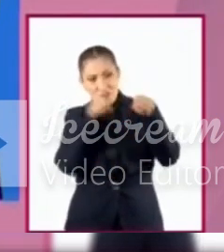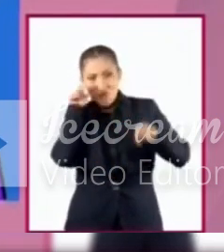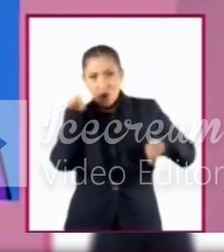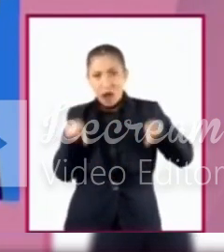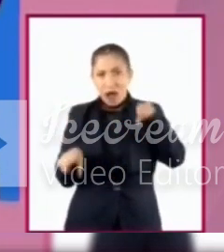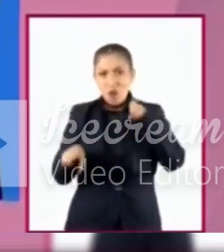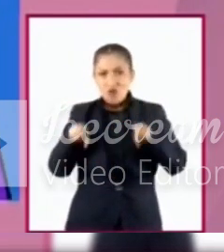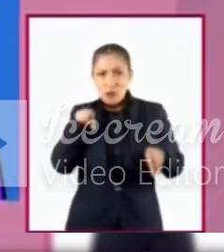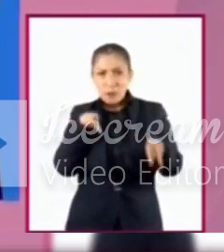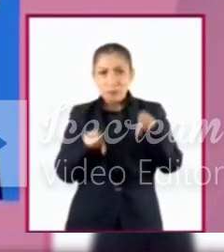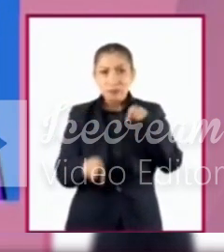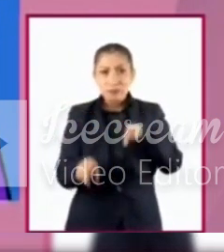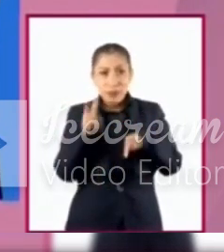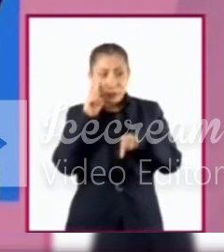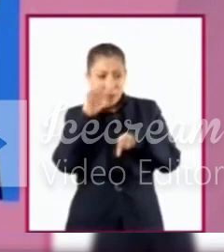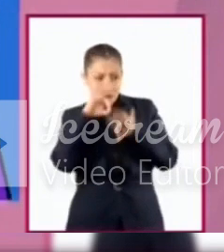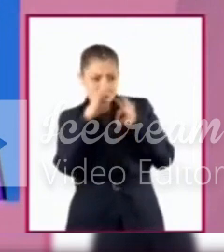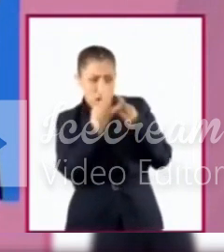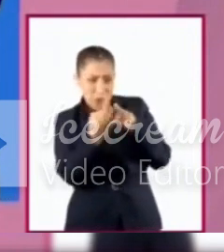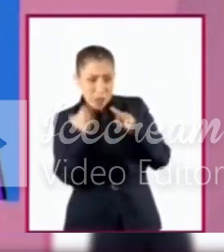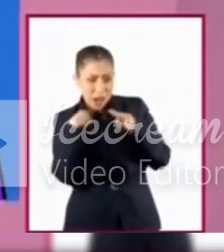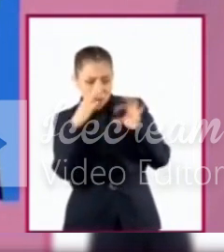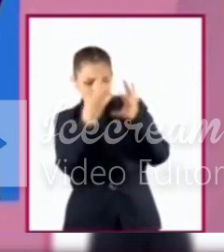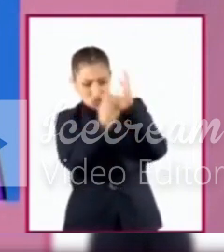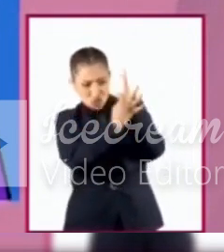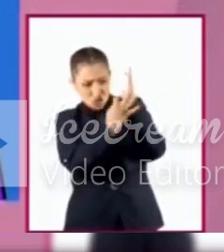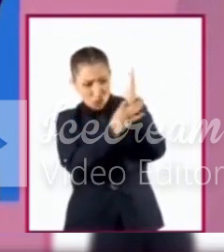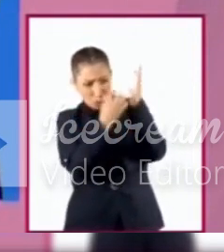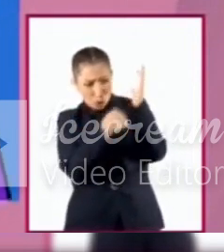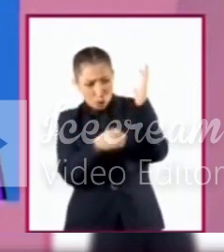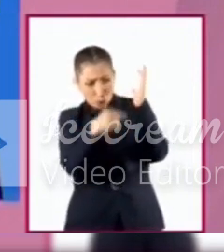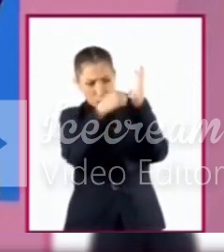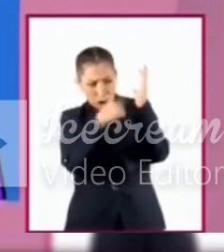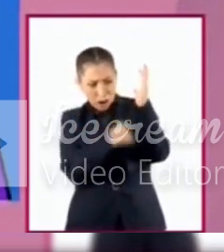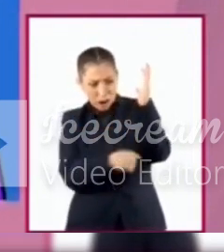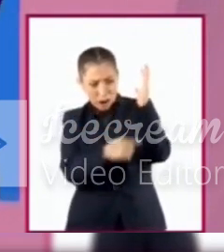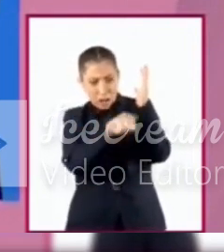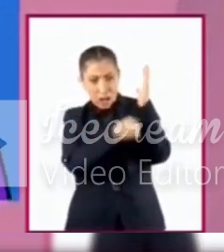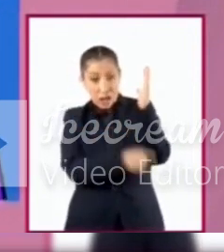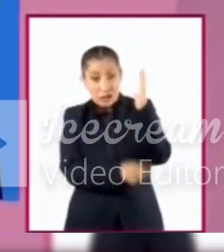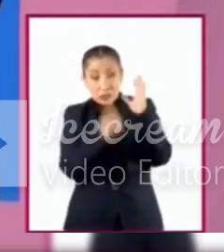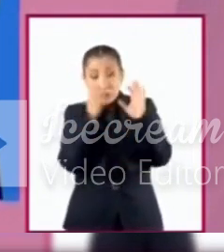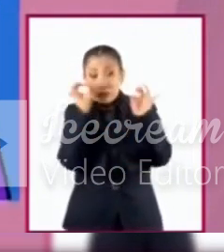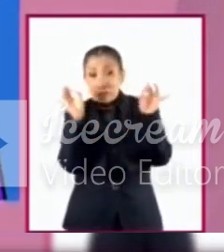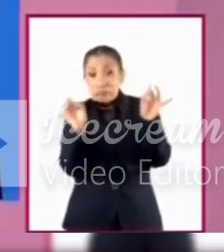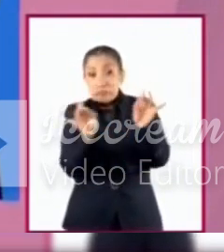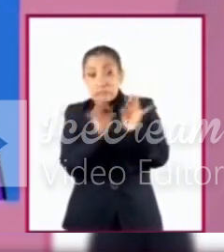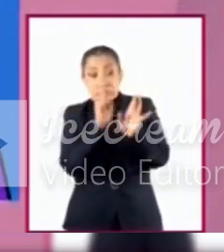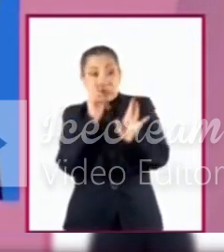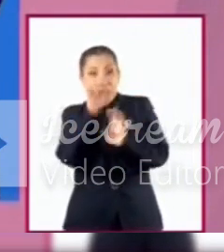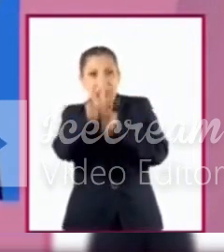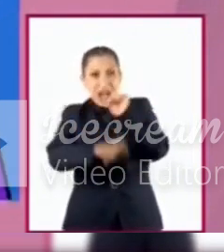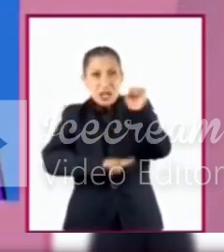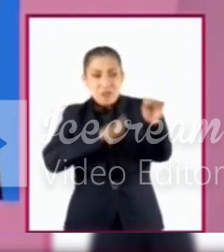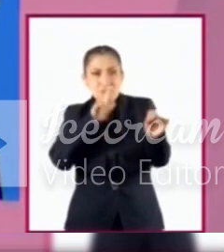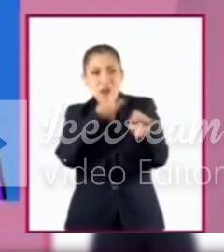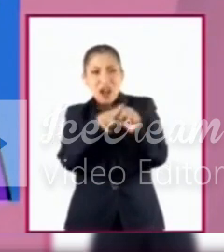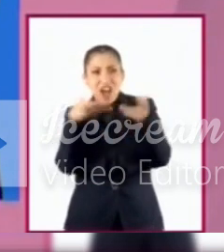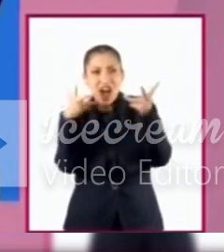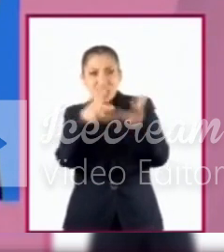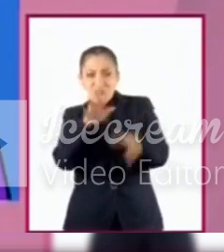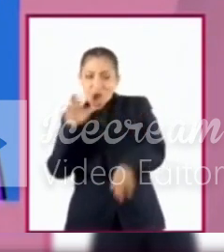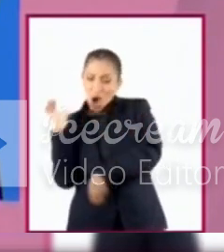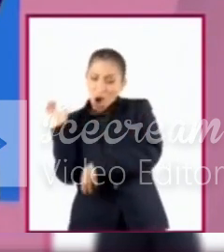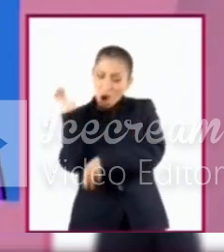los tentáculos, bajo forma de cápsulas semiesféricas. De vez en cuando, el animal aplicaba